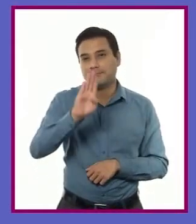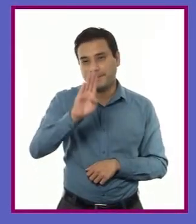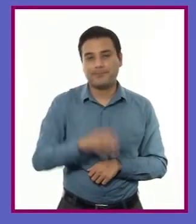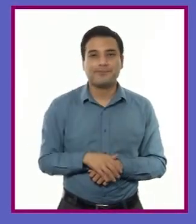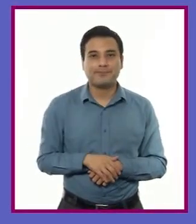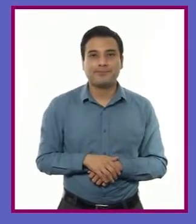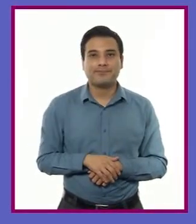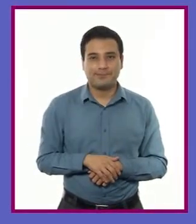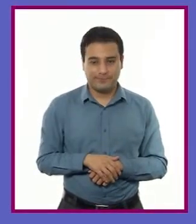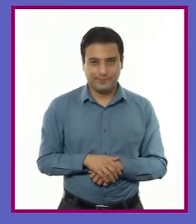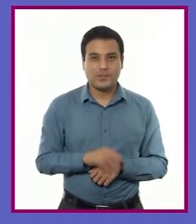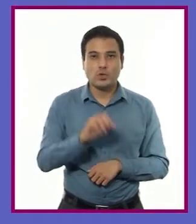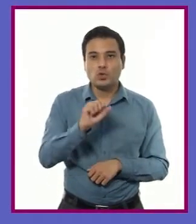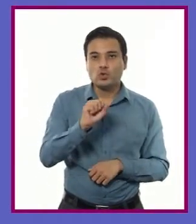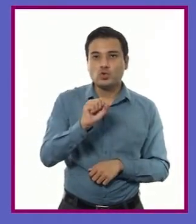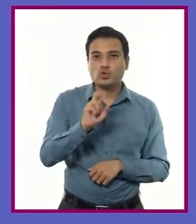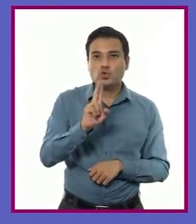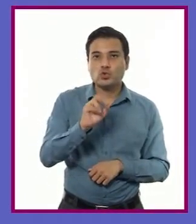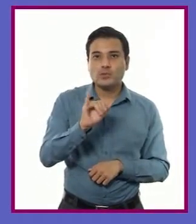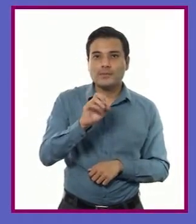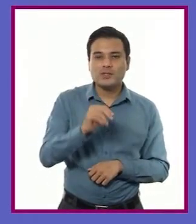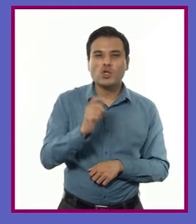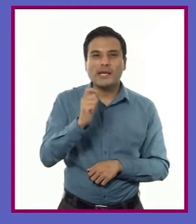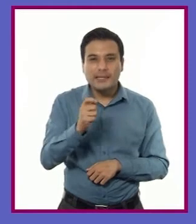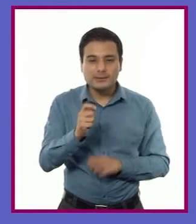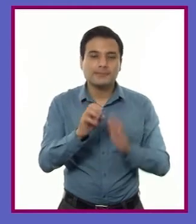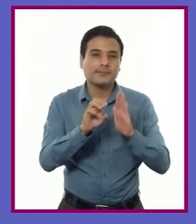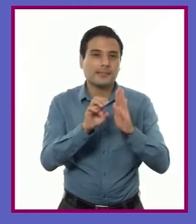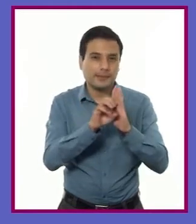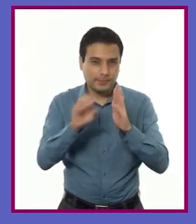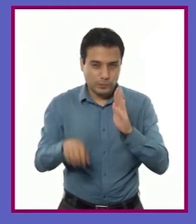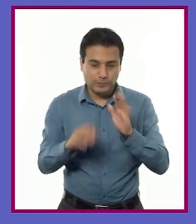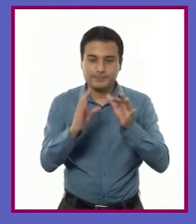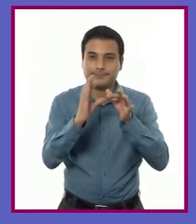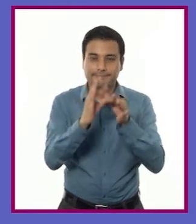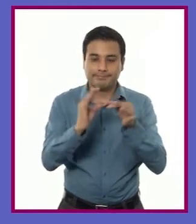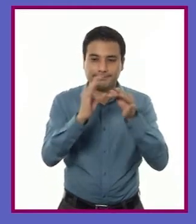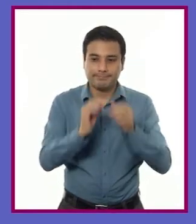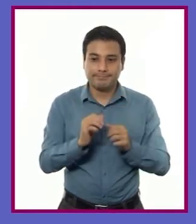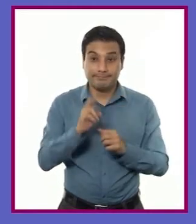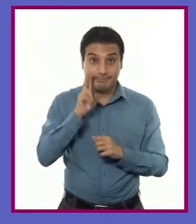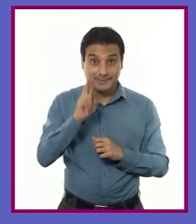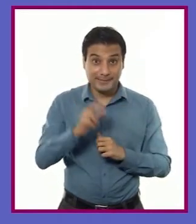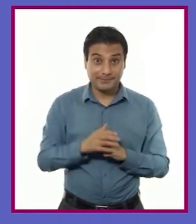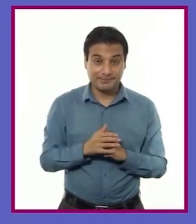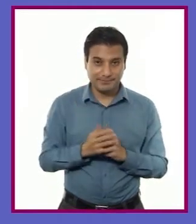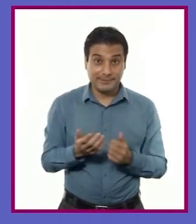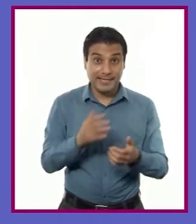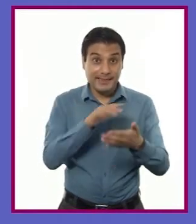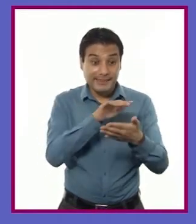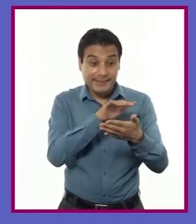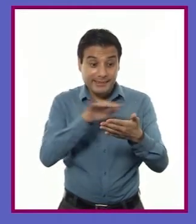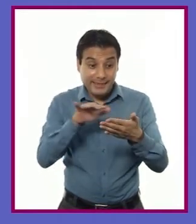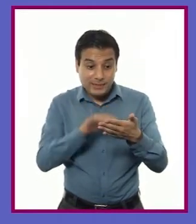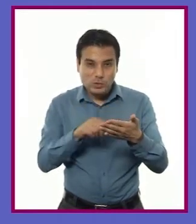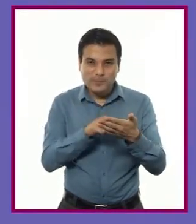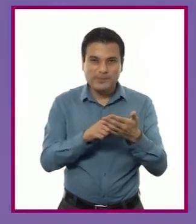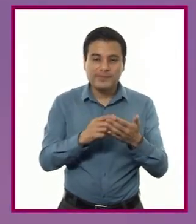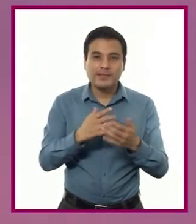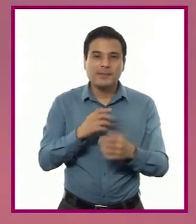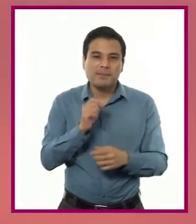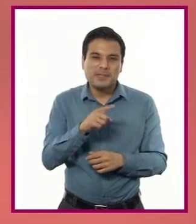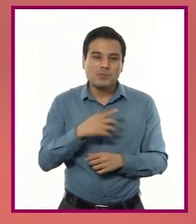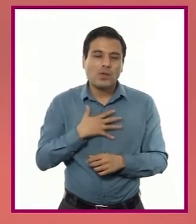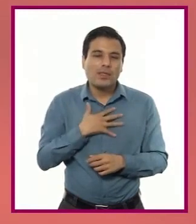el fenómeno de la sublimación. Correcto. Como pudimos observar, revisamos un texto relacionado con un